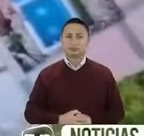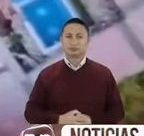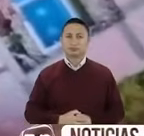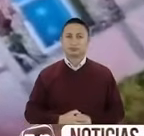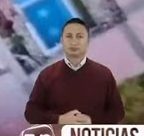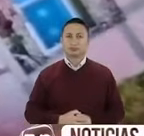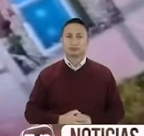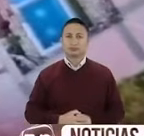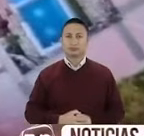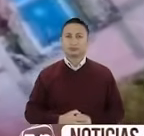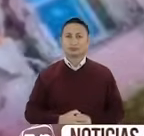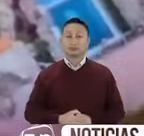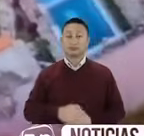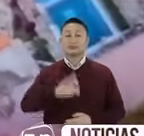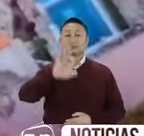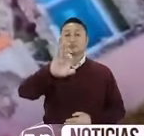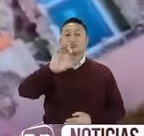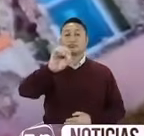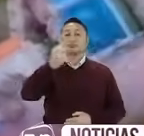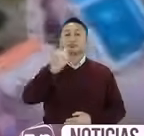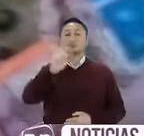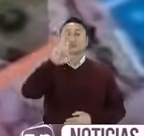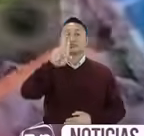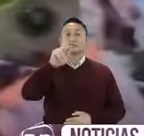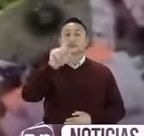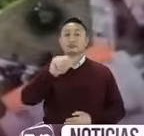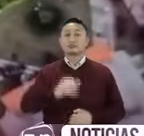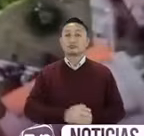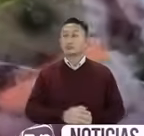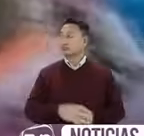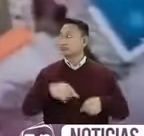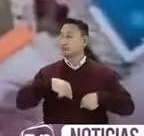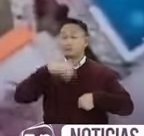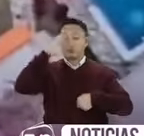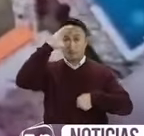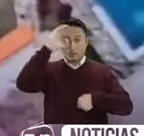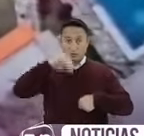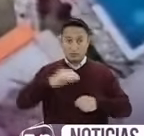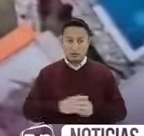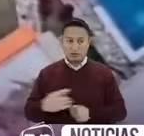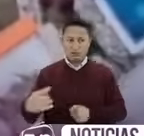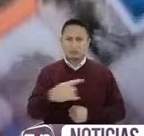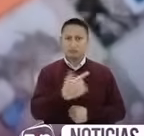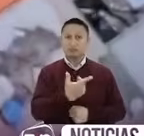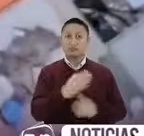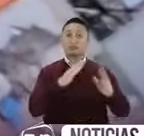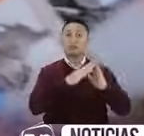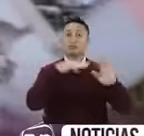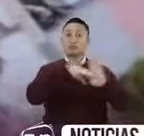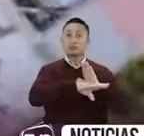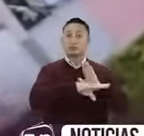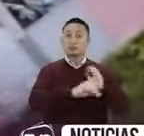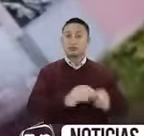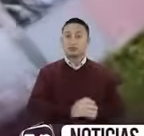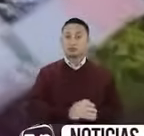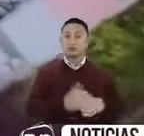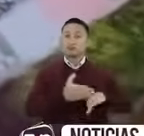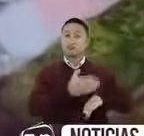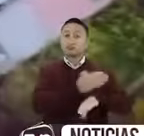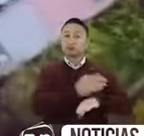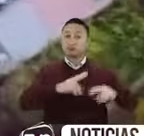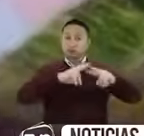Tonsupa, provincia de Esmeraldas. La Policía Nacional allanó un domicilio. Labores investigativas permitieron